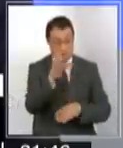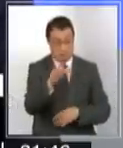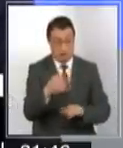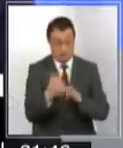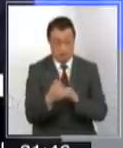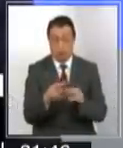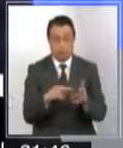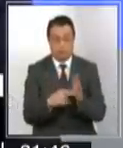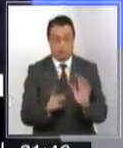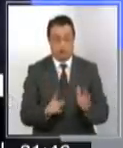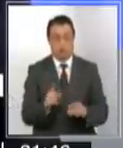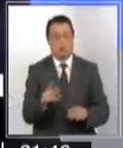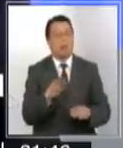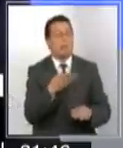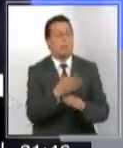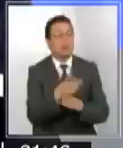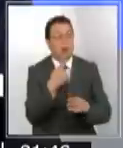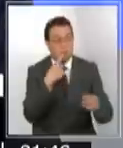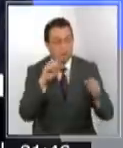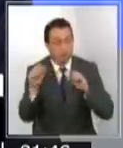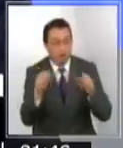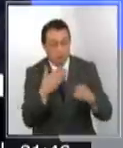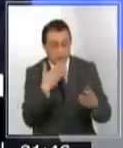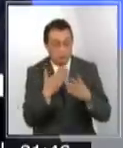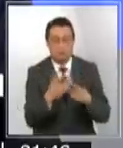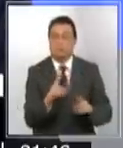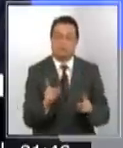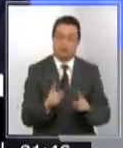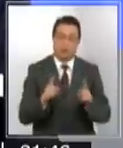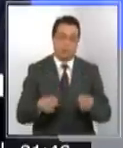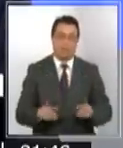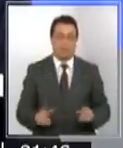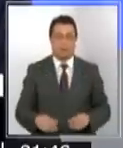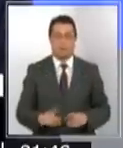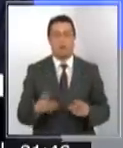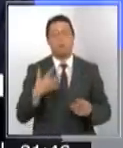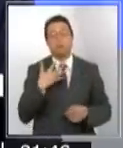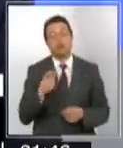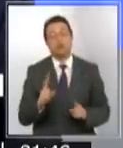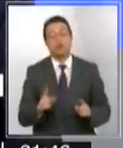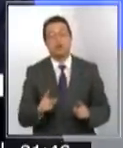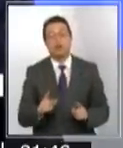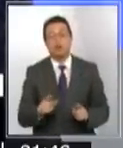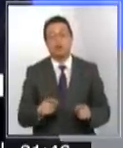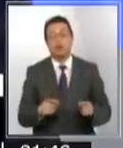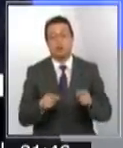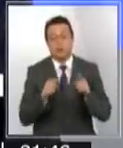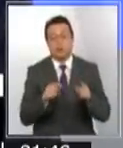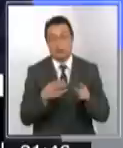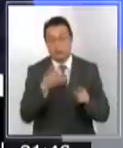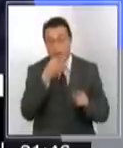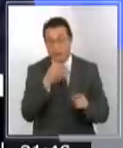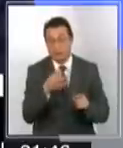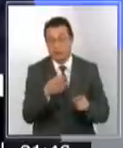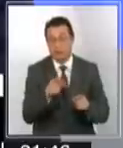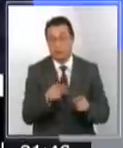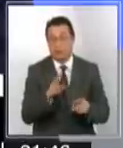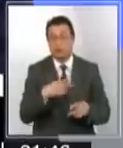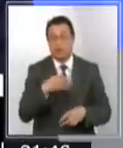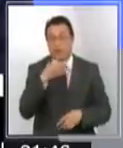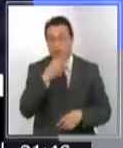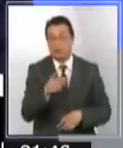problema. Pero si va a pedirle consejo político, yo creo que no corresponde. ¿Por qué no corresponde? Porque eso fue lo que ella dijo que fue hacer. Porque es lo que yo señalo,